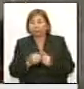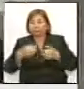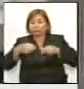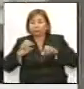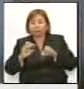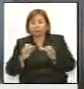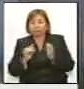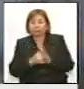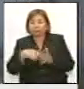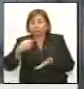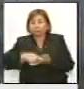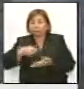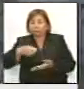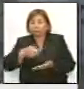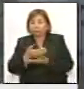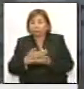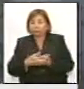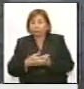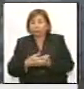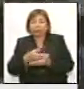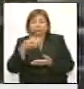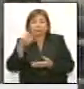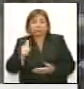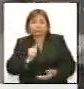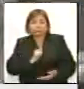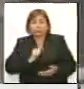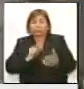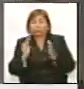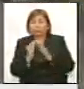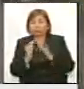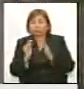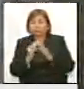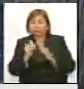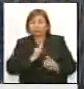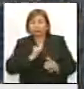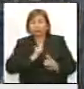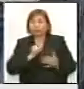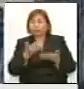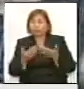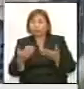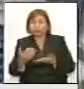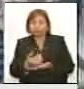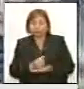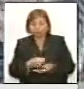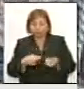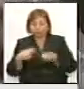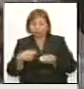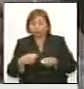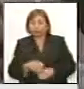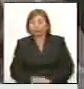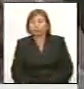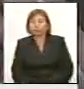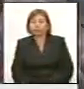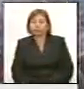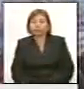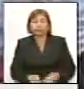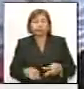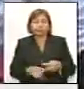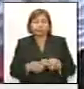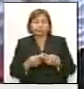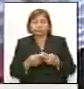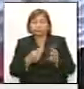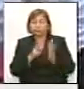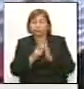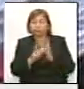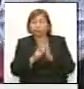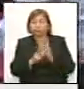permitirá aplicar esta figura al titular de un inmueble, propietario o arrendador. La iniciativa legislativa